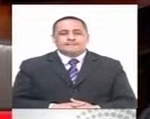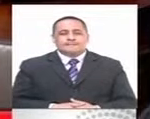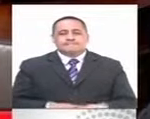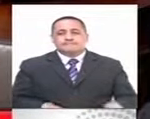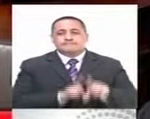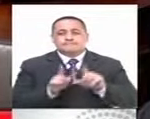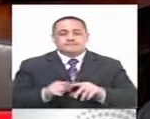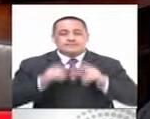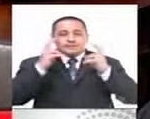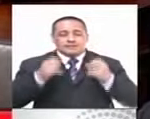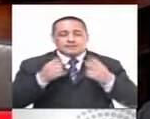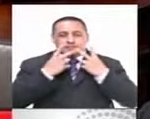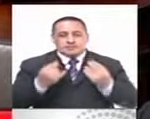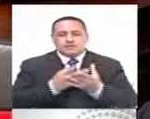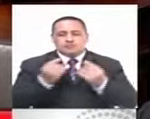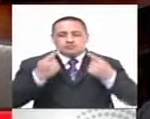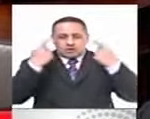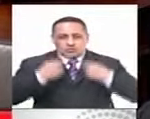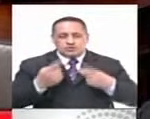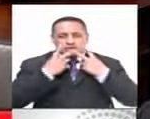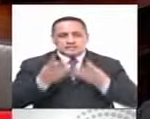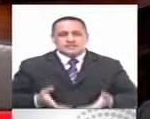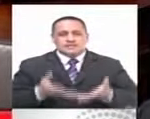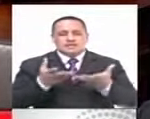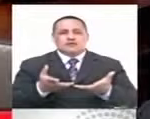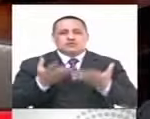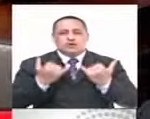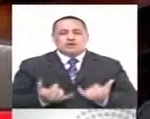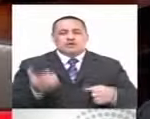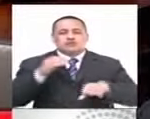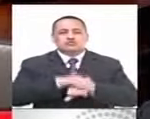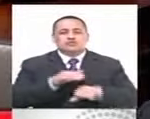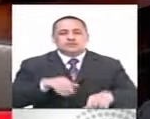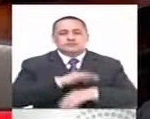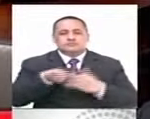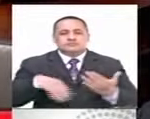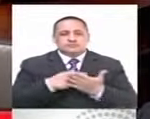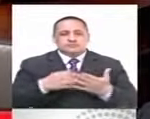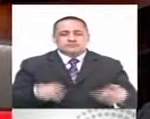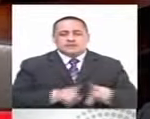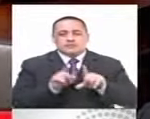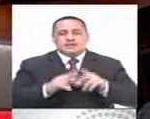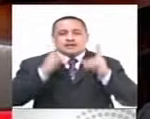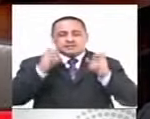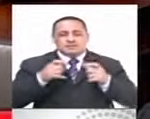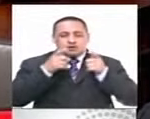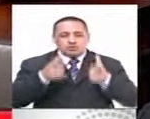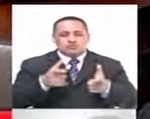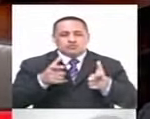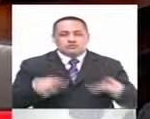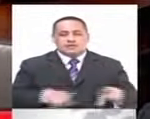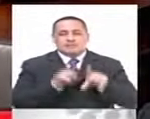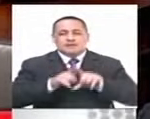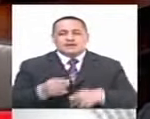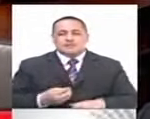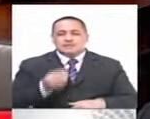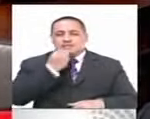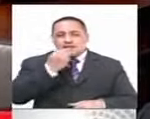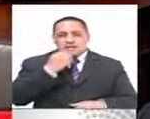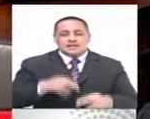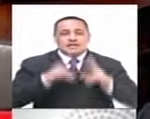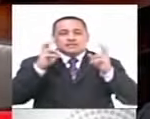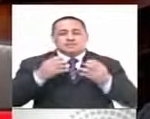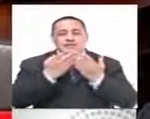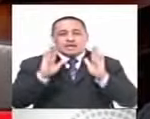El tema de los consensos que se han generado respecto al tema de seguridad alimentaria, el tema